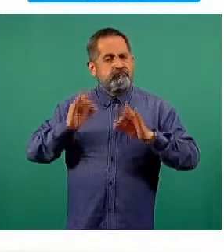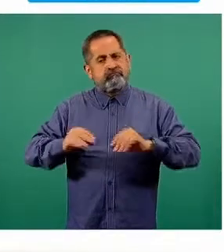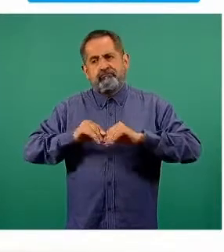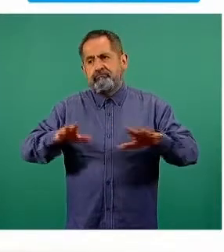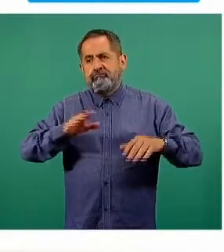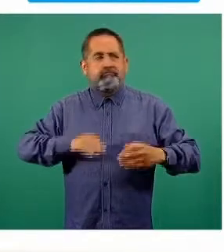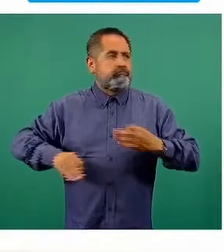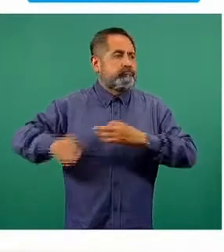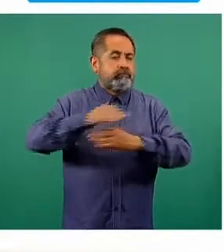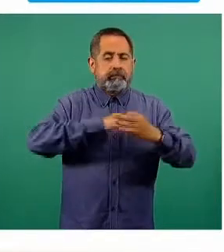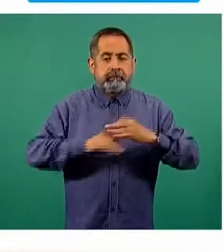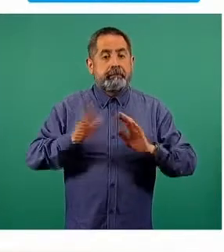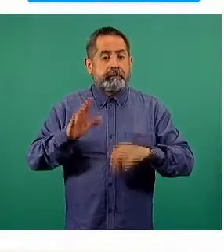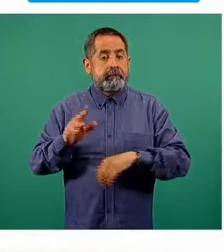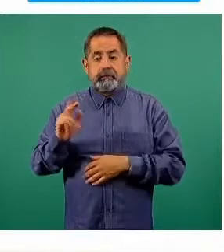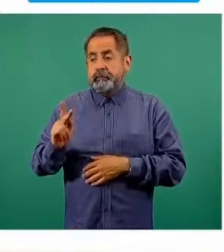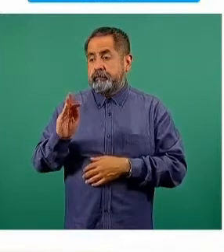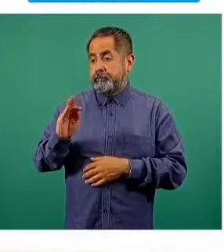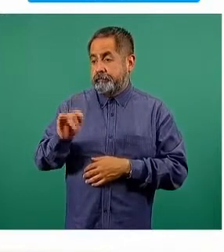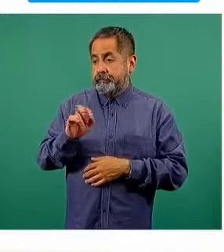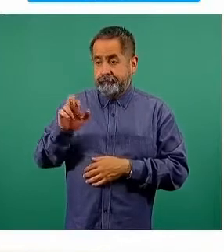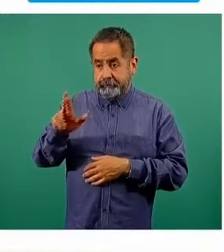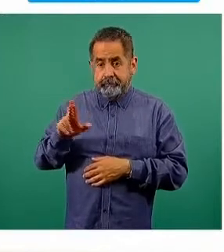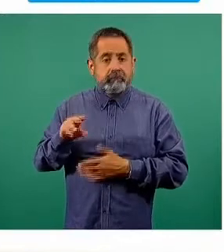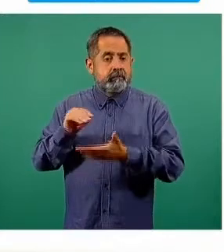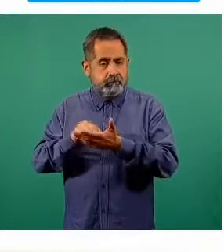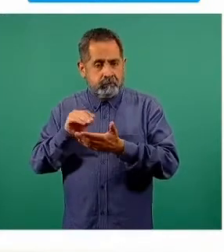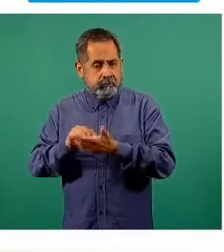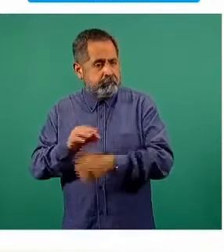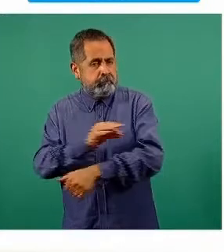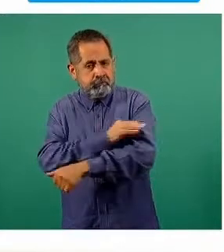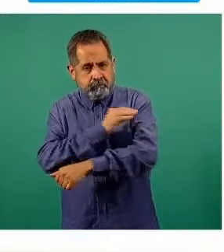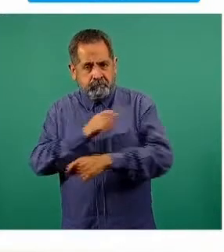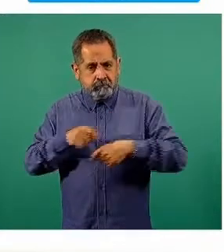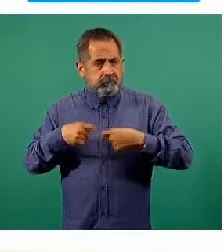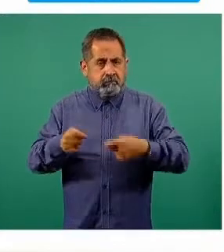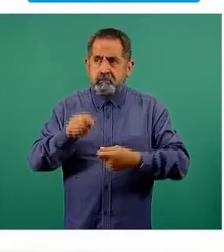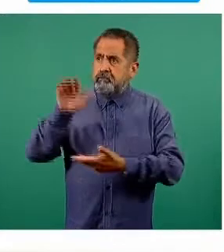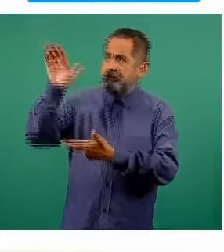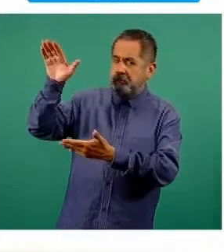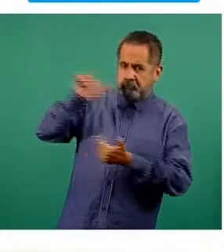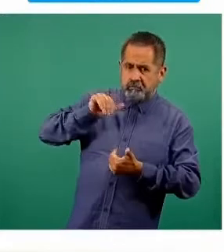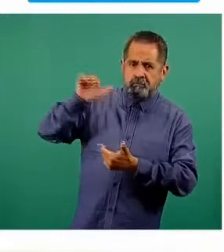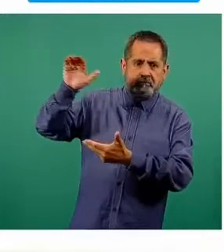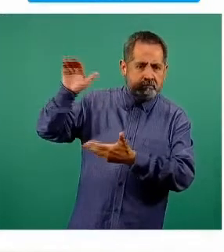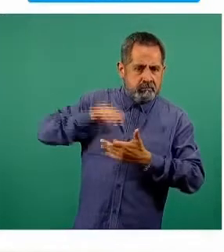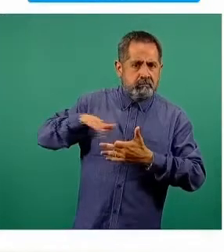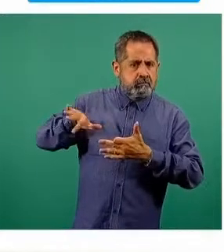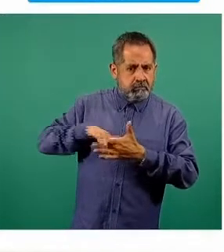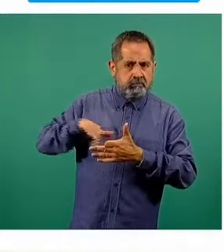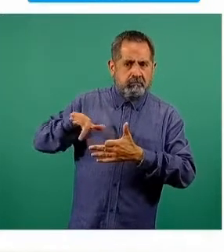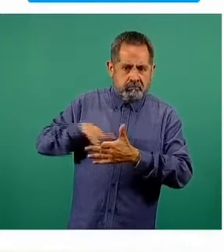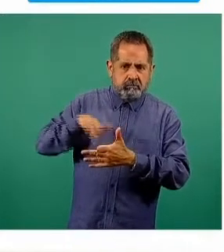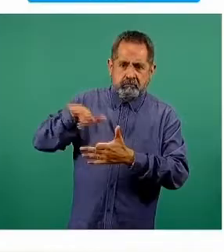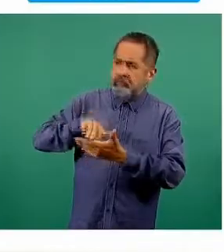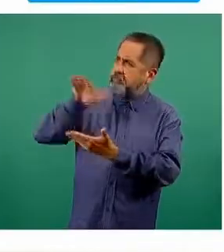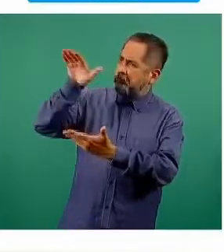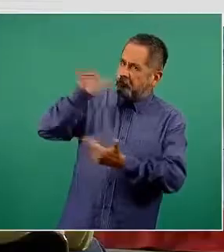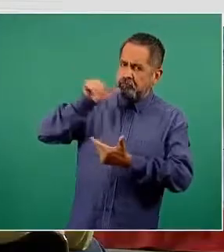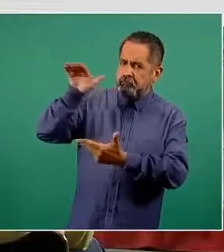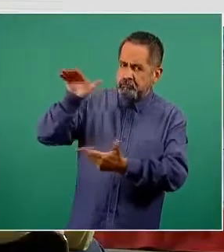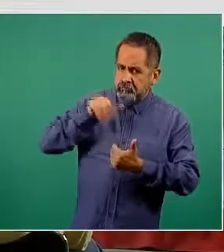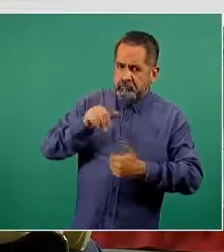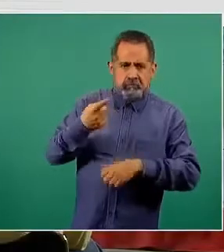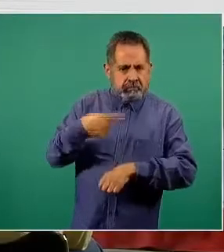y tuvimos la vacuna de Pfizer, que no ha terminado, no ha cesado su llegada, su uso, prácticamente con